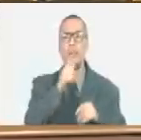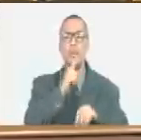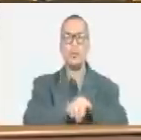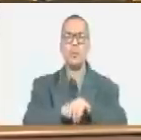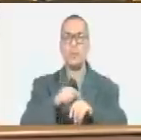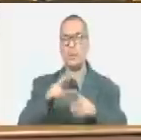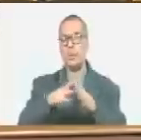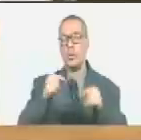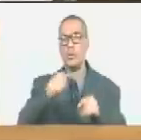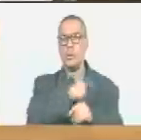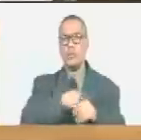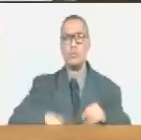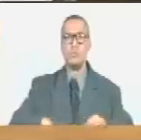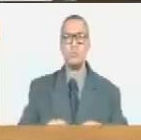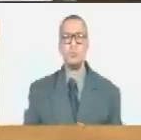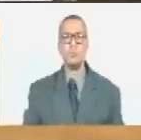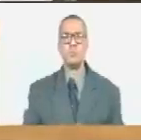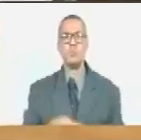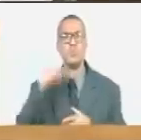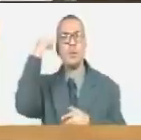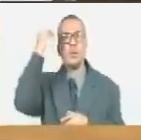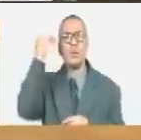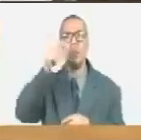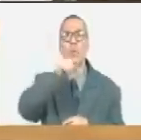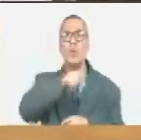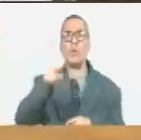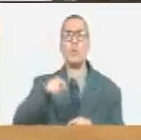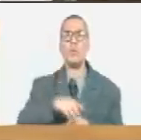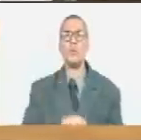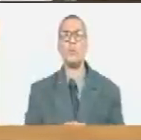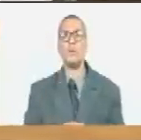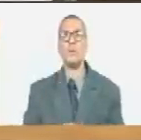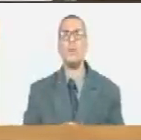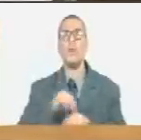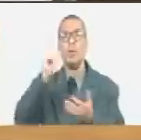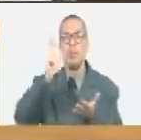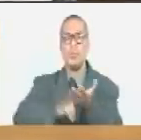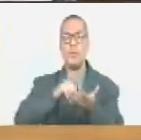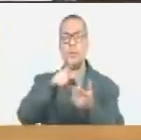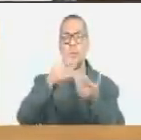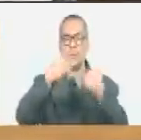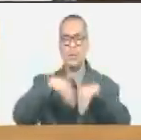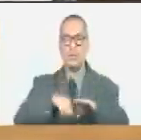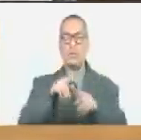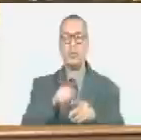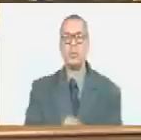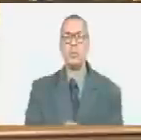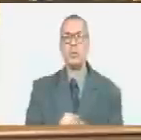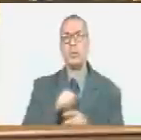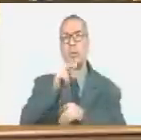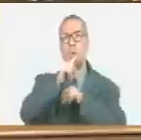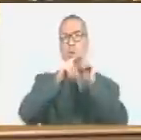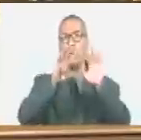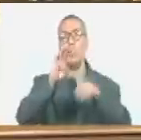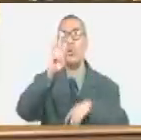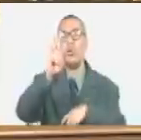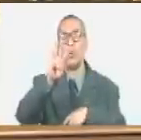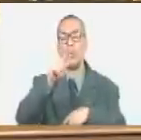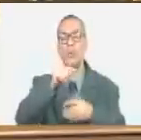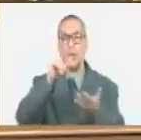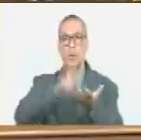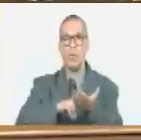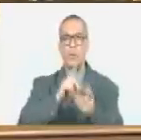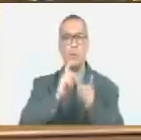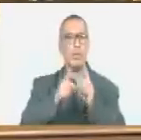señor presidente. En consideración, aprobado. Siguiente. 94. Se sugiere aprobar